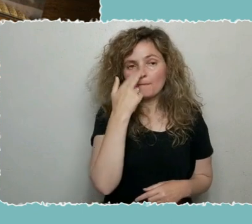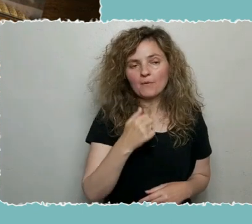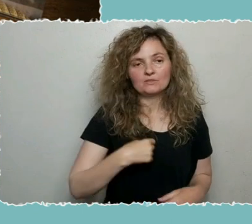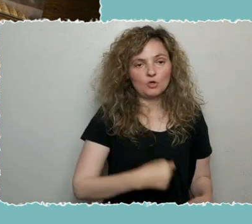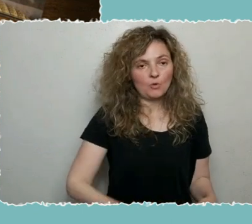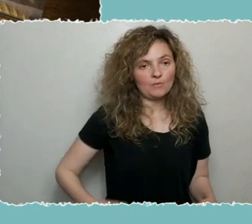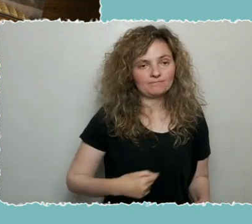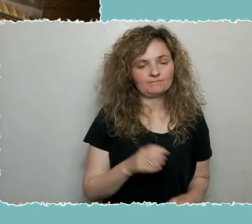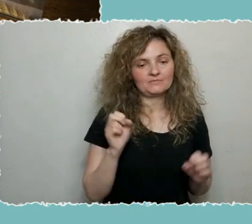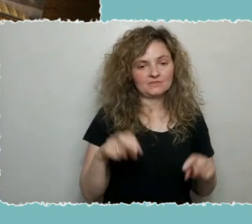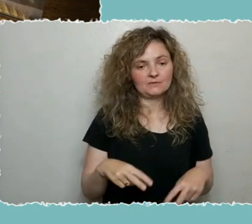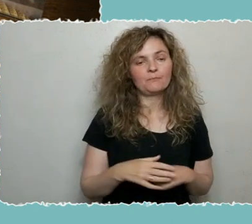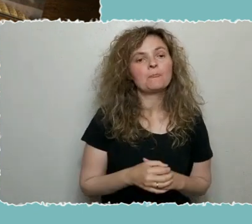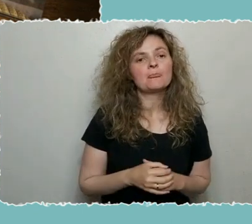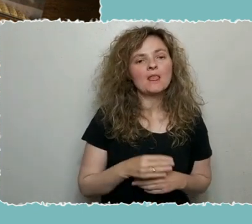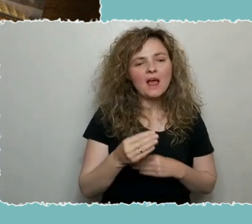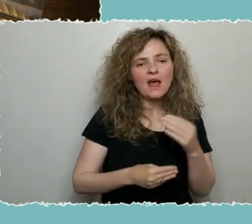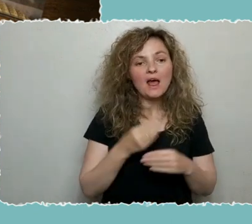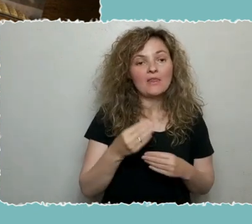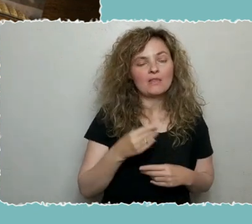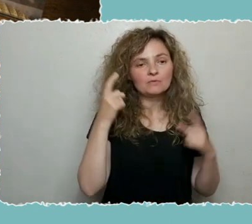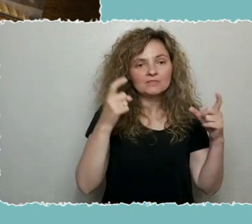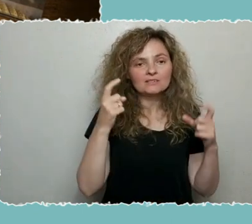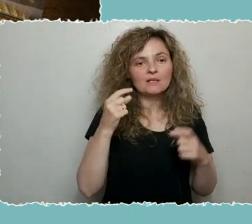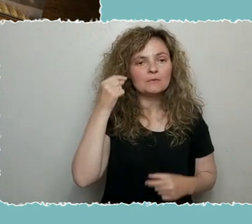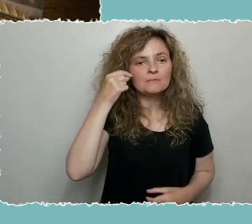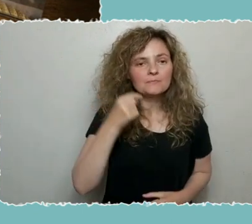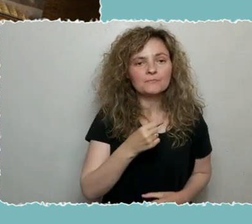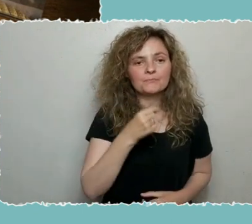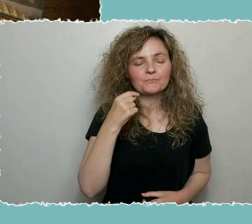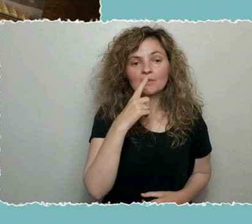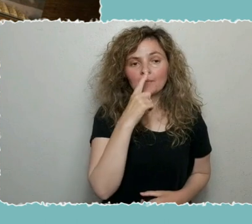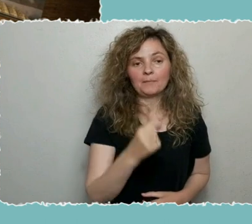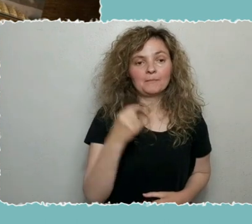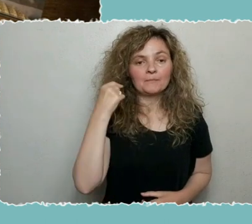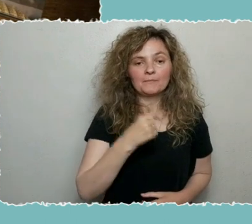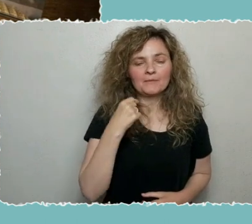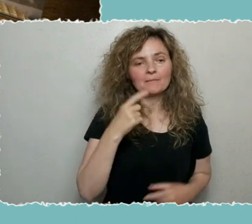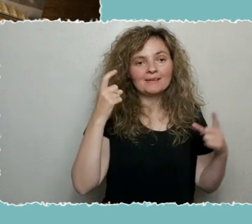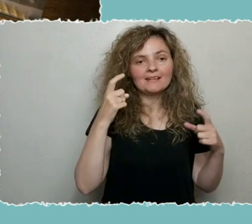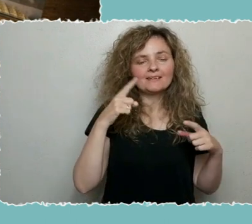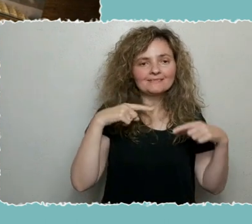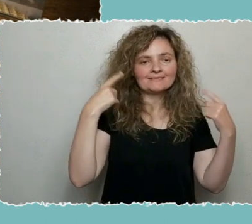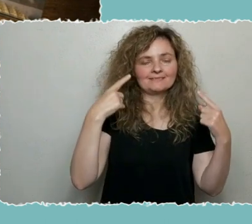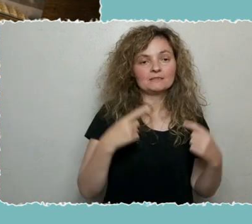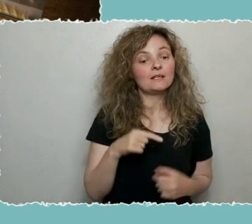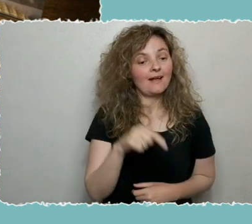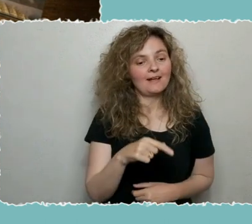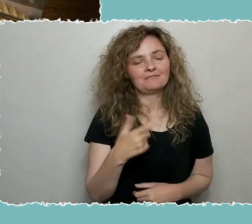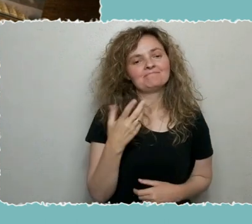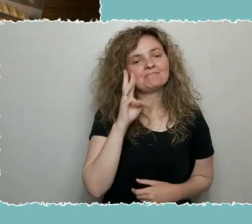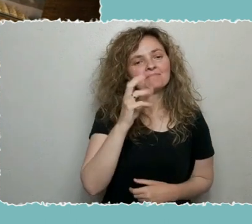pés e o bandullo. Imos facer unha curviña aquí para que estea sorrindo, vale, debaixo do peteiro. E velaí temos o